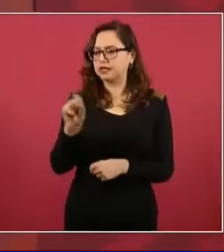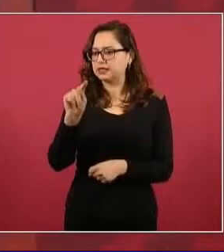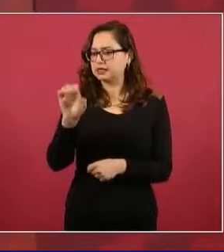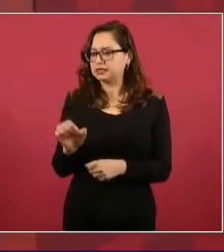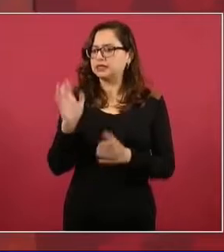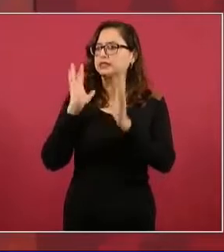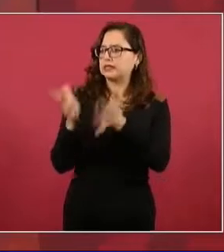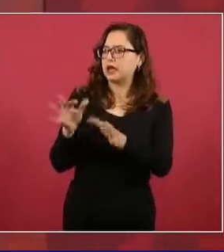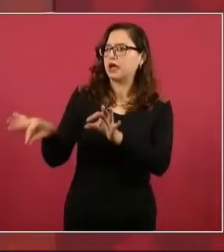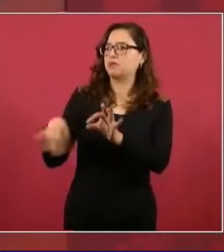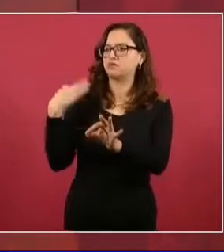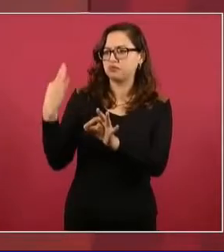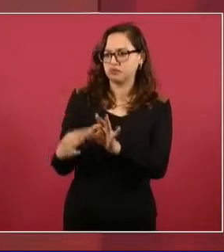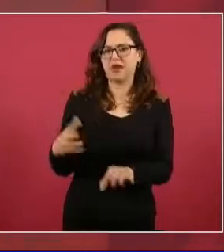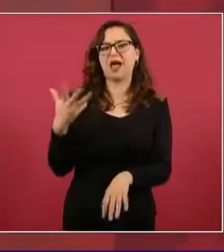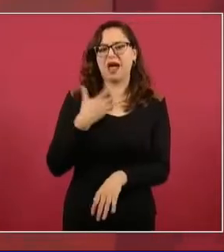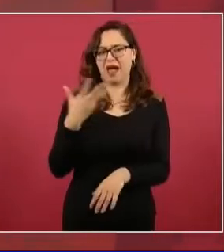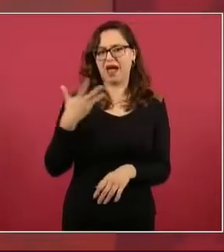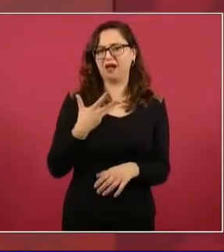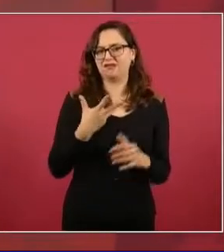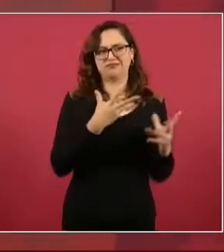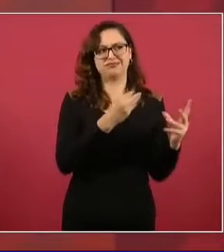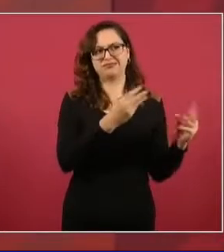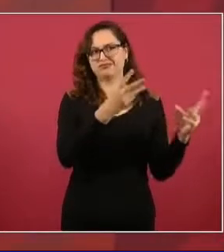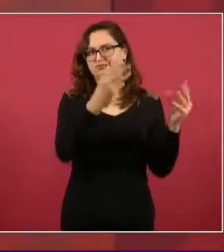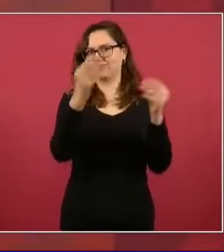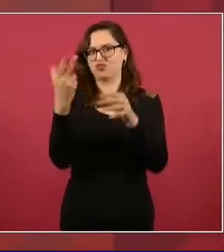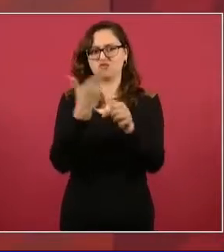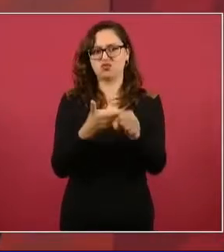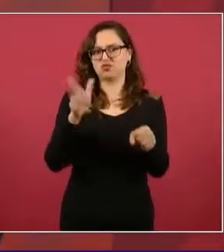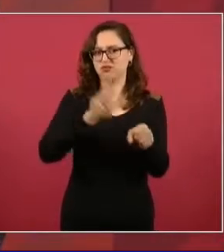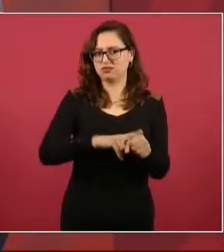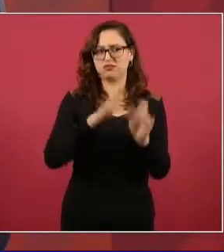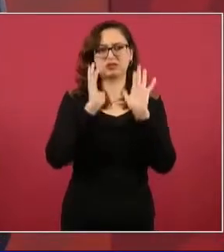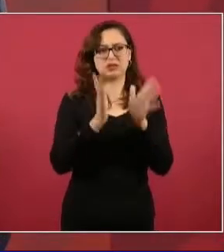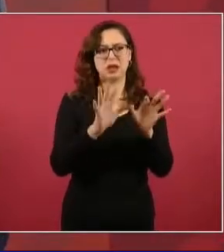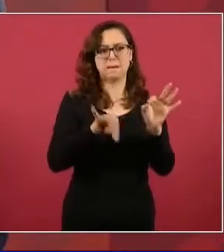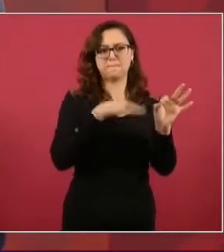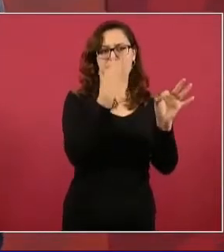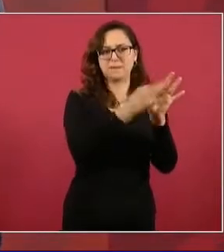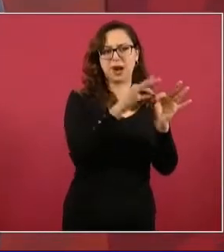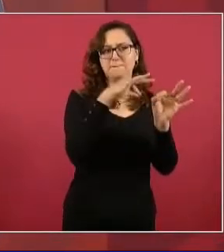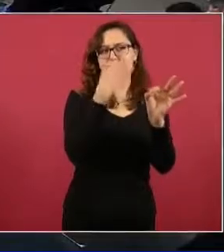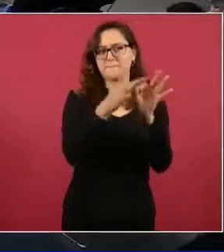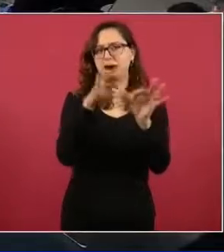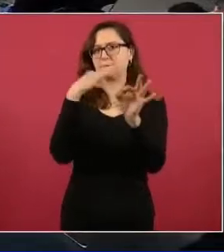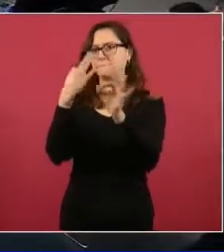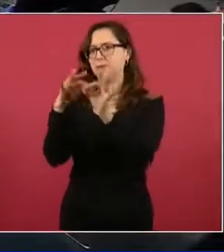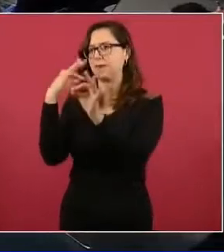y así muchos otros, ¿no? Presidente, ya también para después